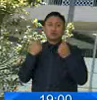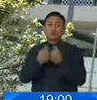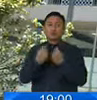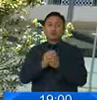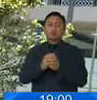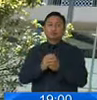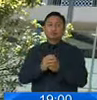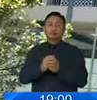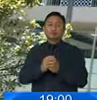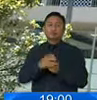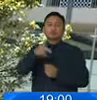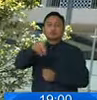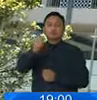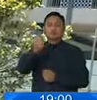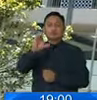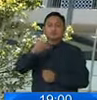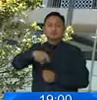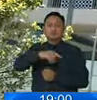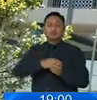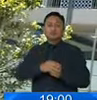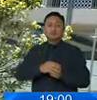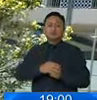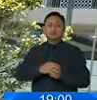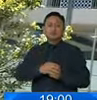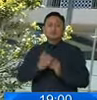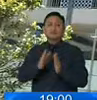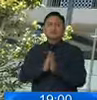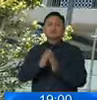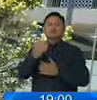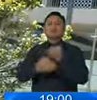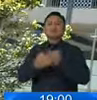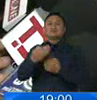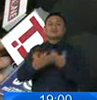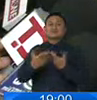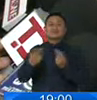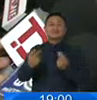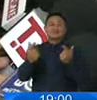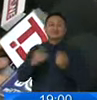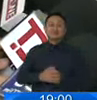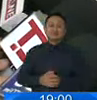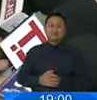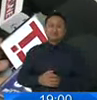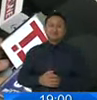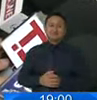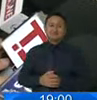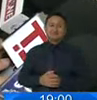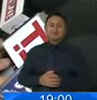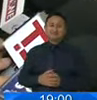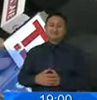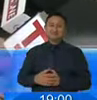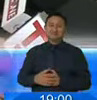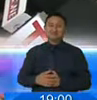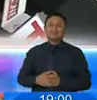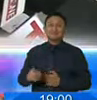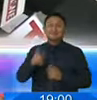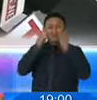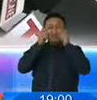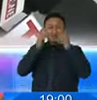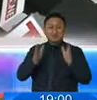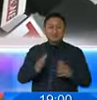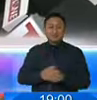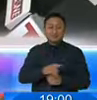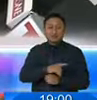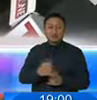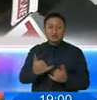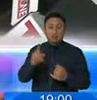cristiano. Ellos se suman a pedir que la acción judicial sea de inmediato. Así que el fiscal tendrá que ponderar esto de aquí